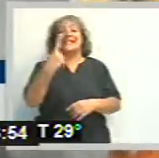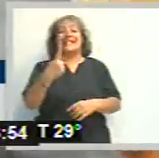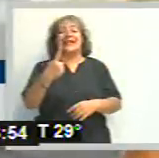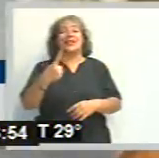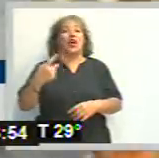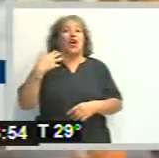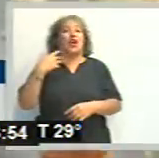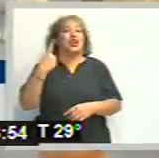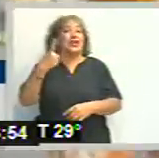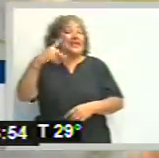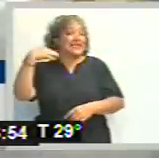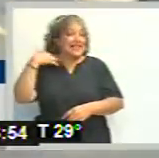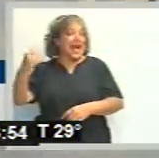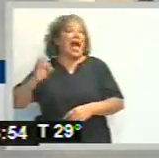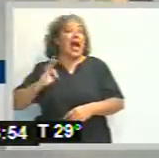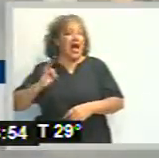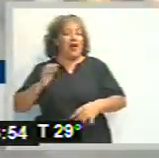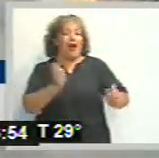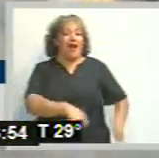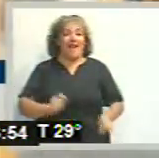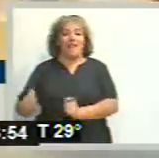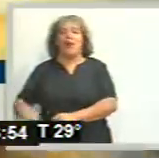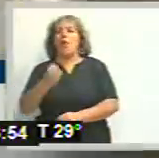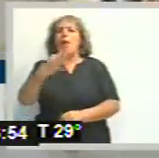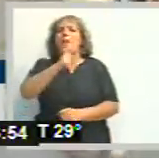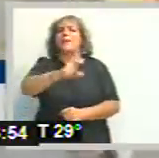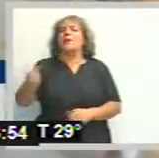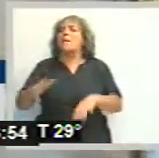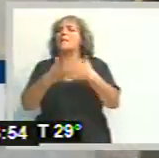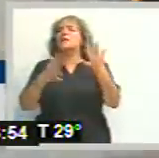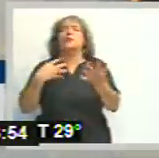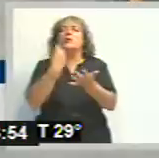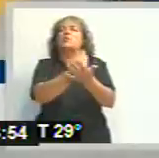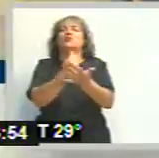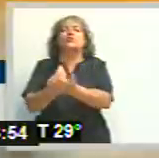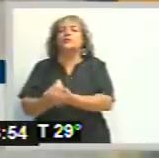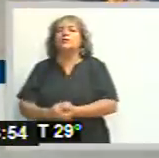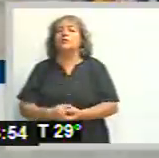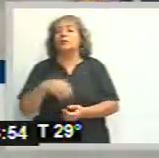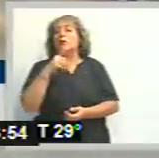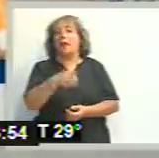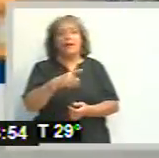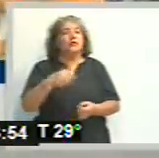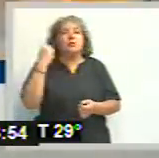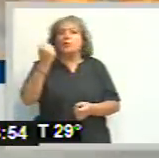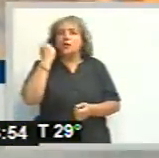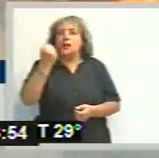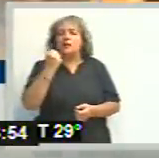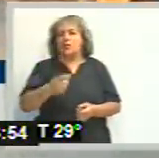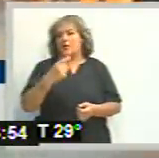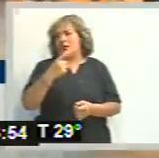116ava de Carnaval Salteño, ¿no? ¿Cuántas personas asistieron? Y más o menos, eso es lo llamativo, porque se